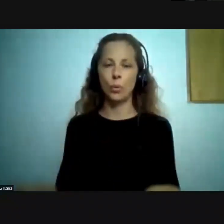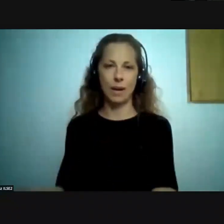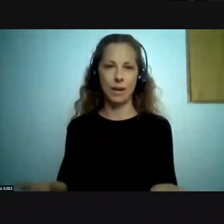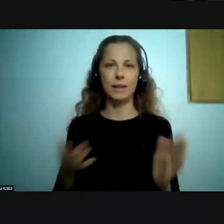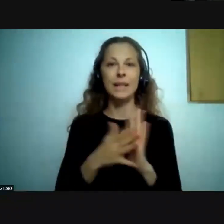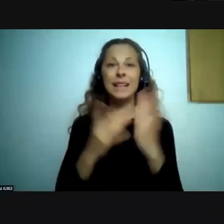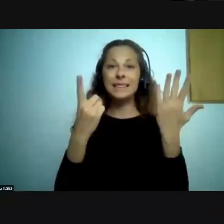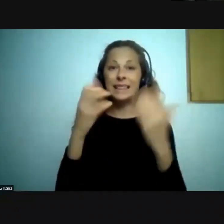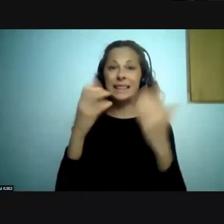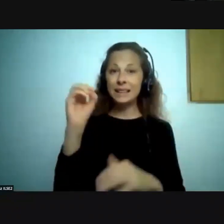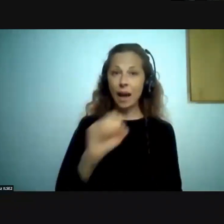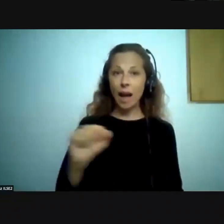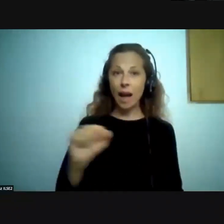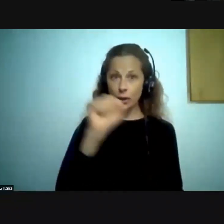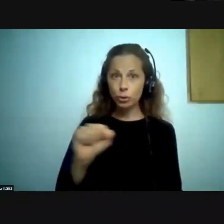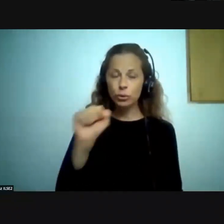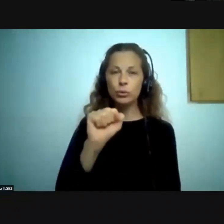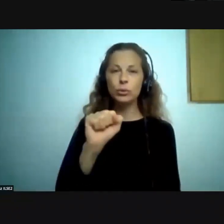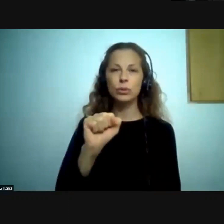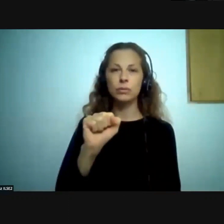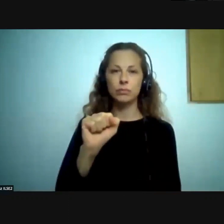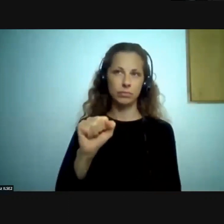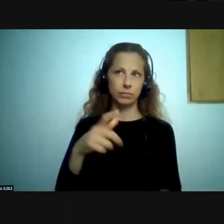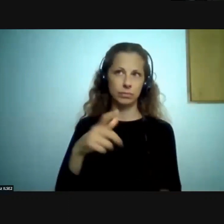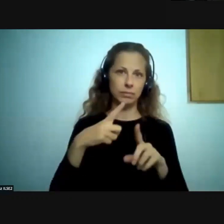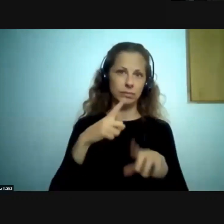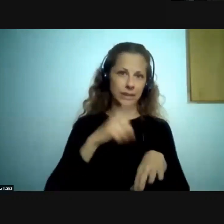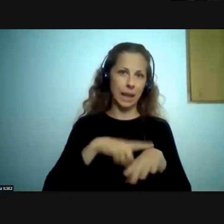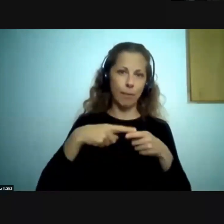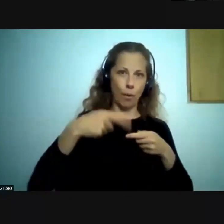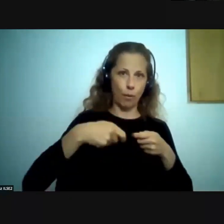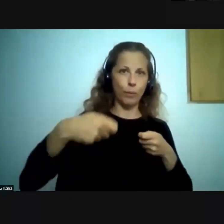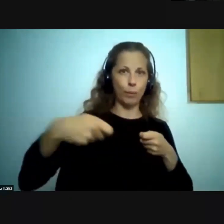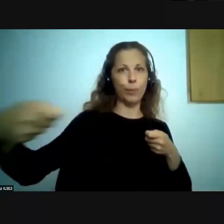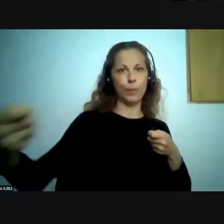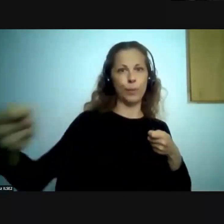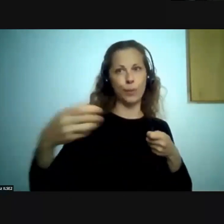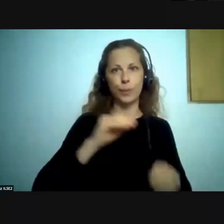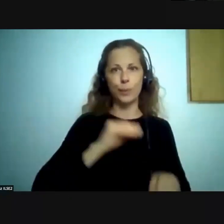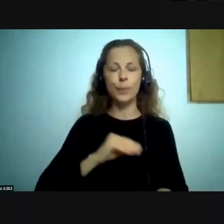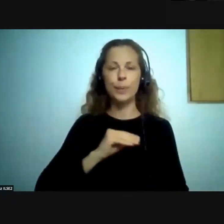años no deja de ser una cifra que, por otra parte,